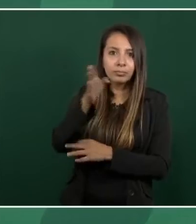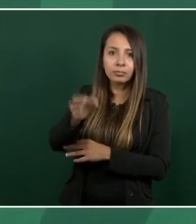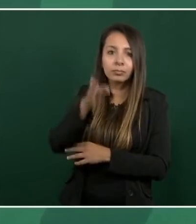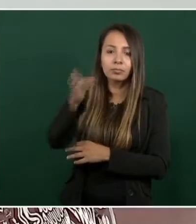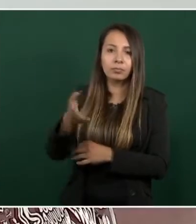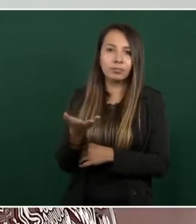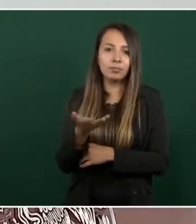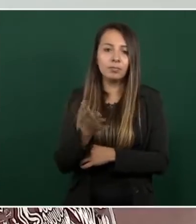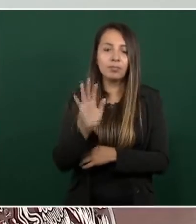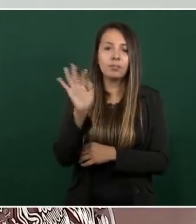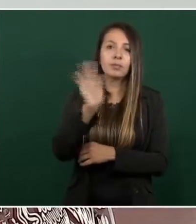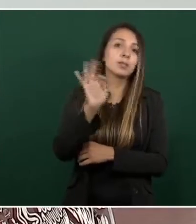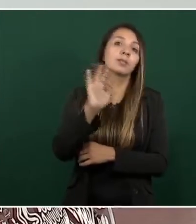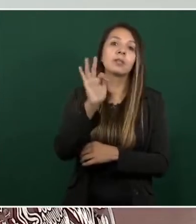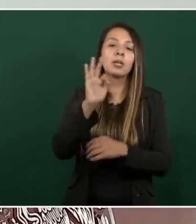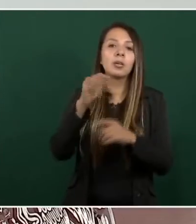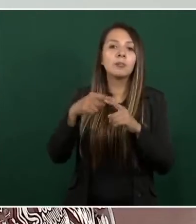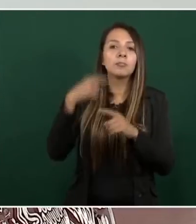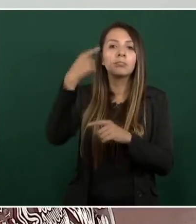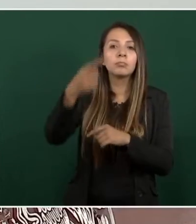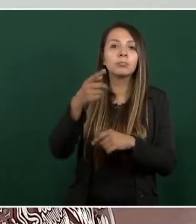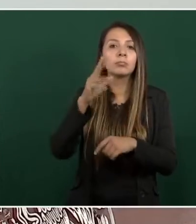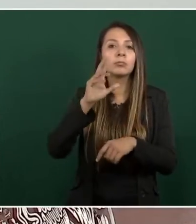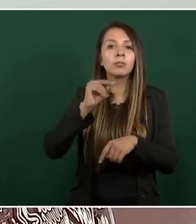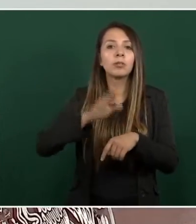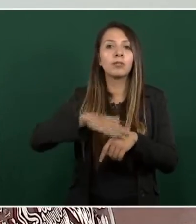porque a lo mejor ya no va a haber ampliación.